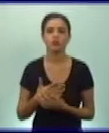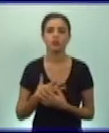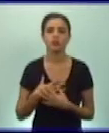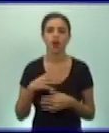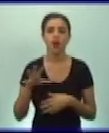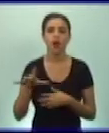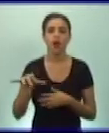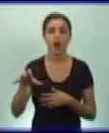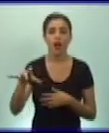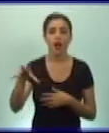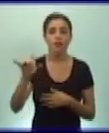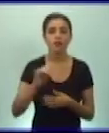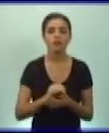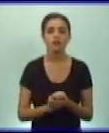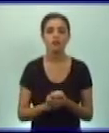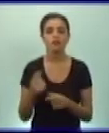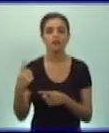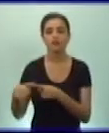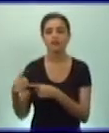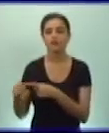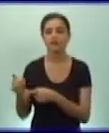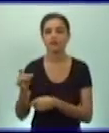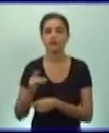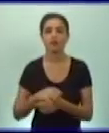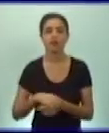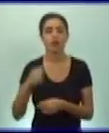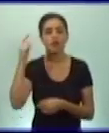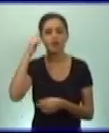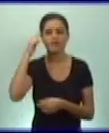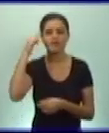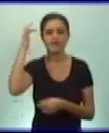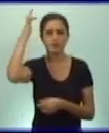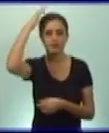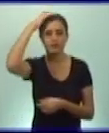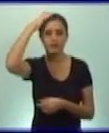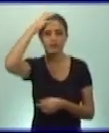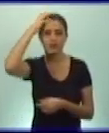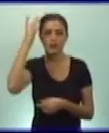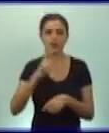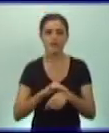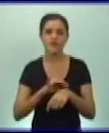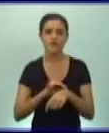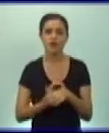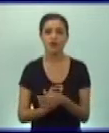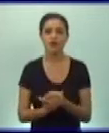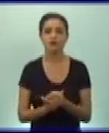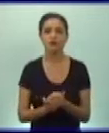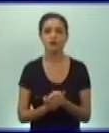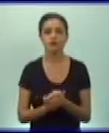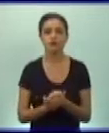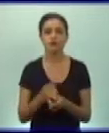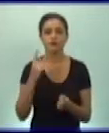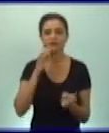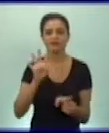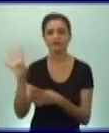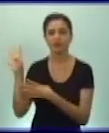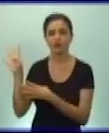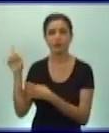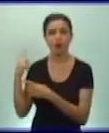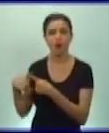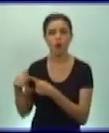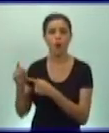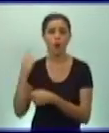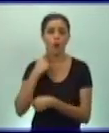cáncer, enfermedades cerebrovasculares. Ya en los años 90, fíjense, vamos a los años 90,